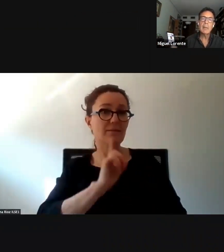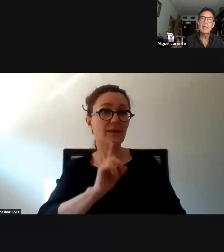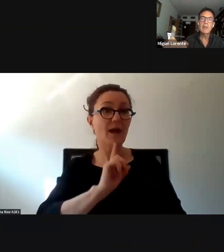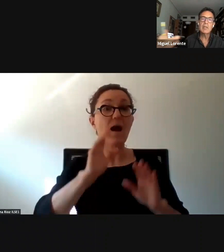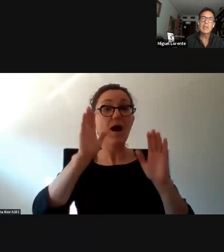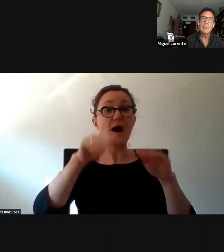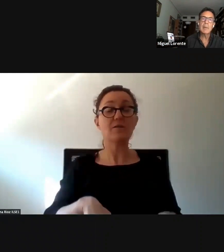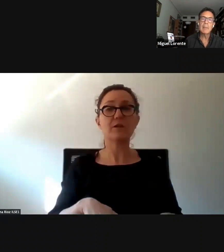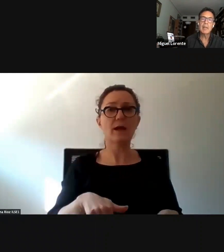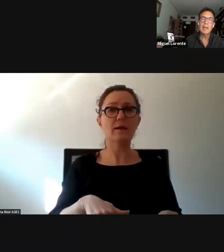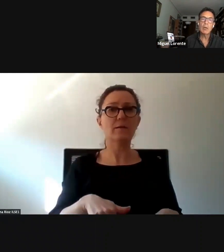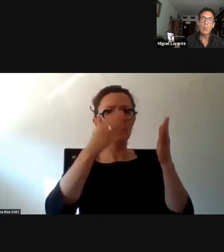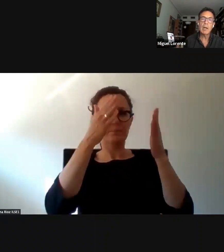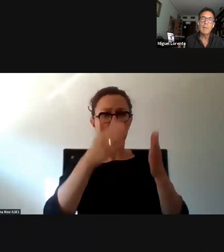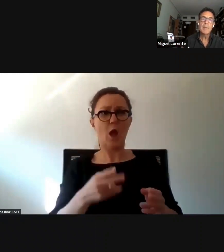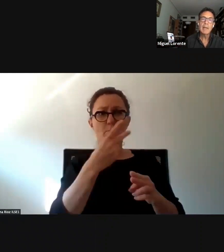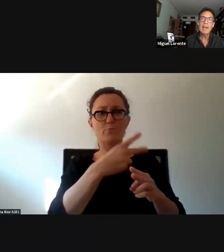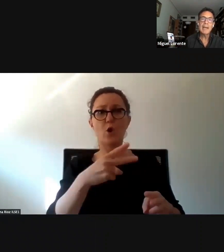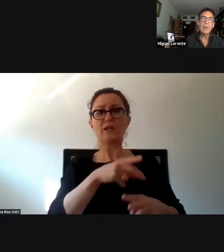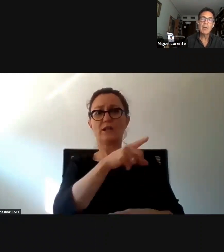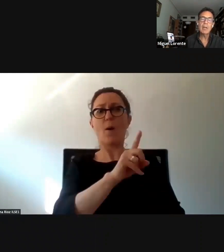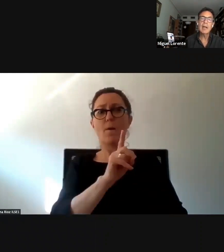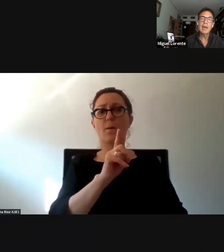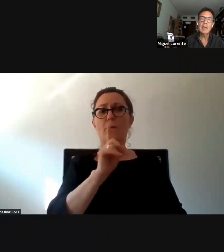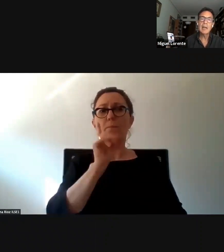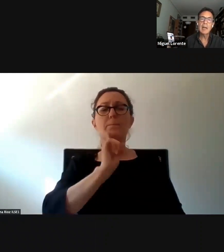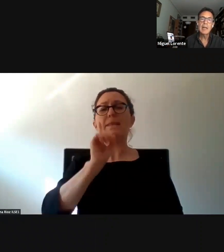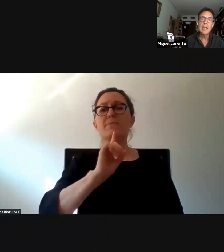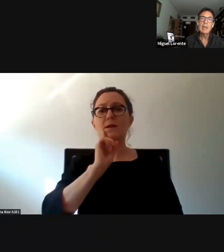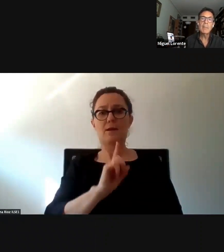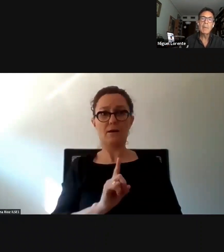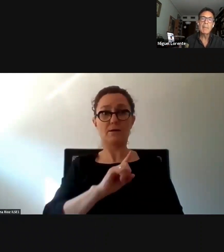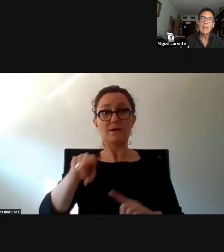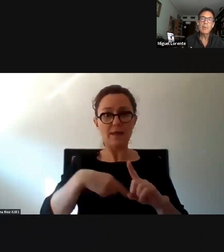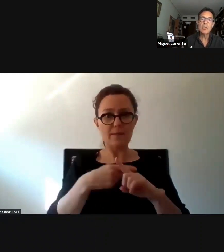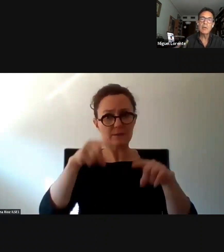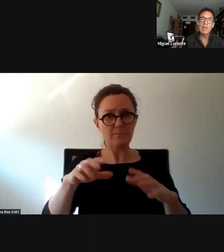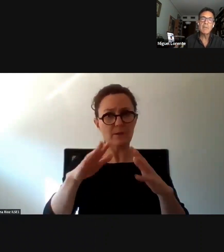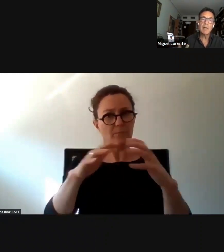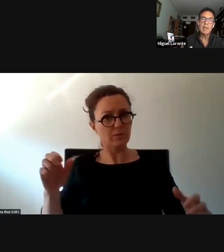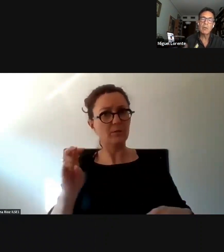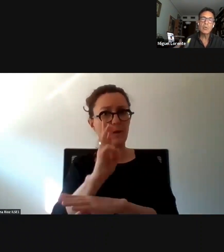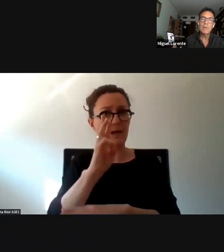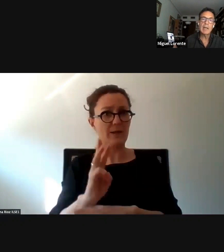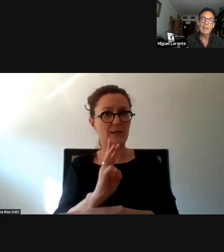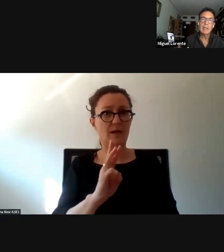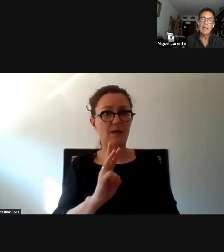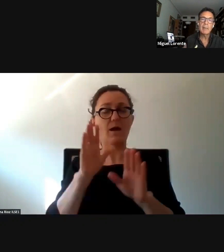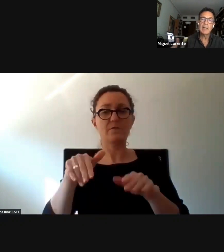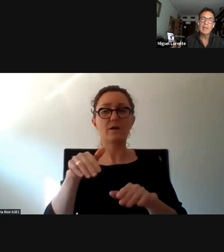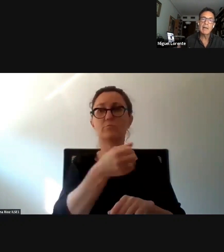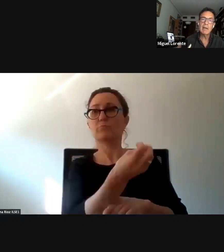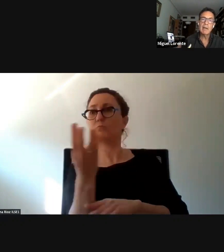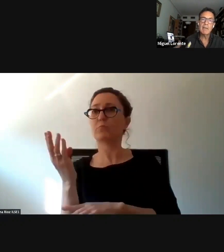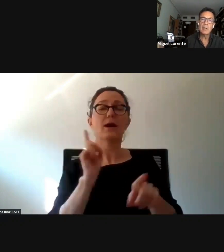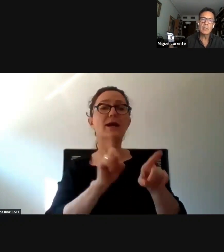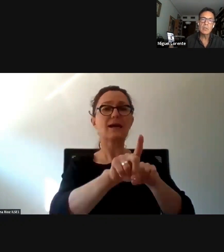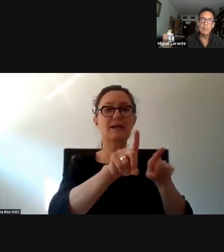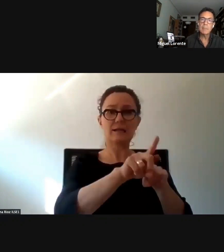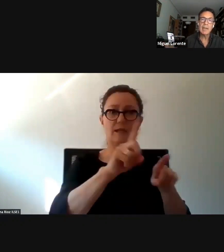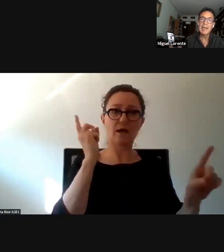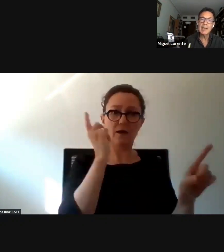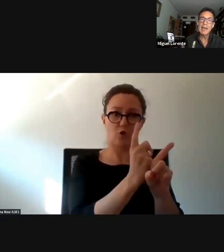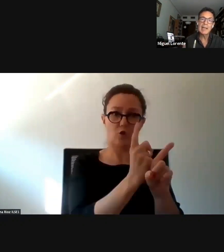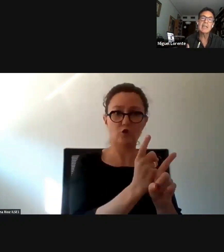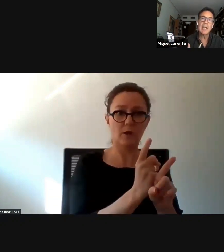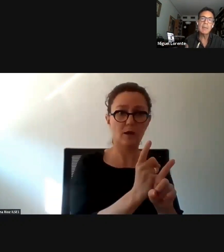turno ha mentido, y ha mentido en sede parlamentaria, lo cual genera conciencia crítica y permite posicionarse frente al uso de la mentira,